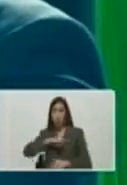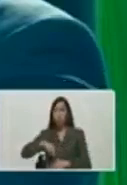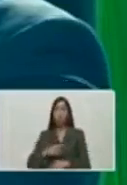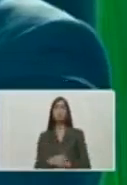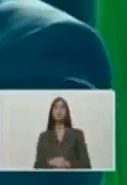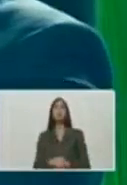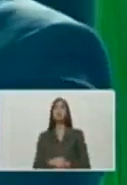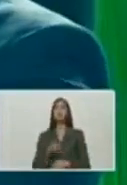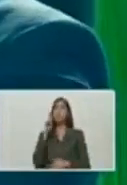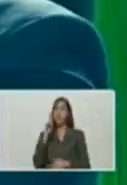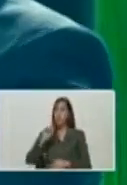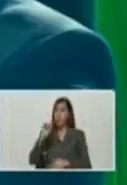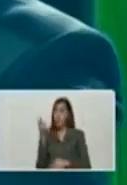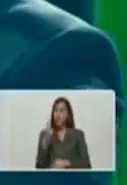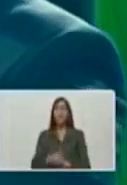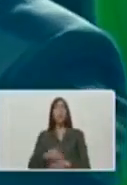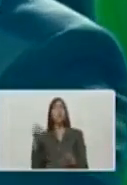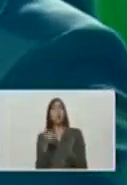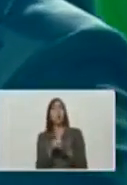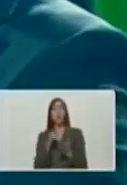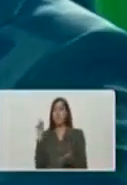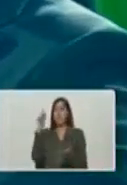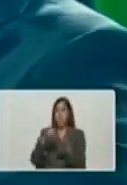sea el primero de muchas veces que usted esté aquí.